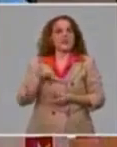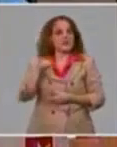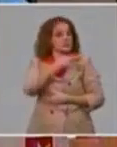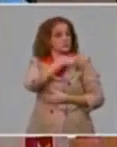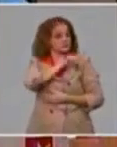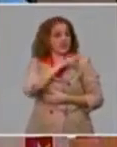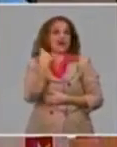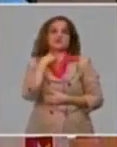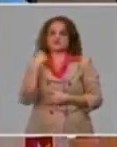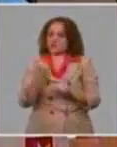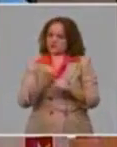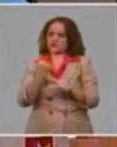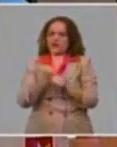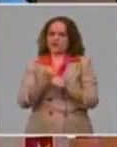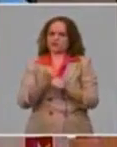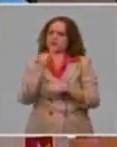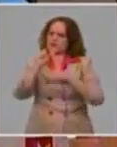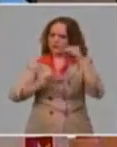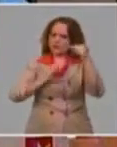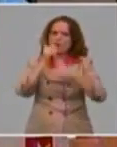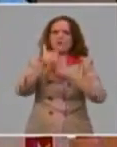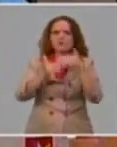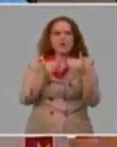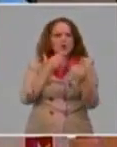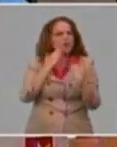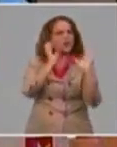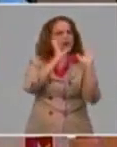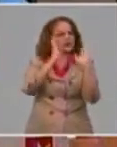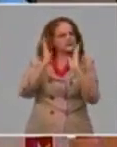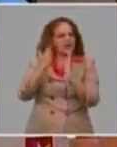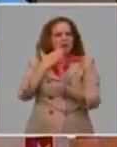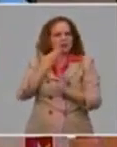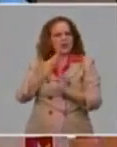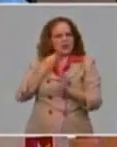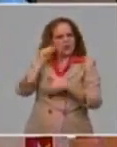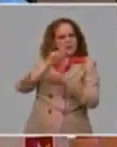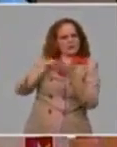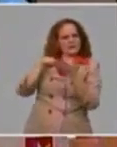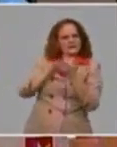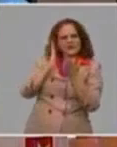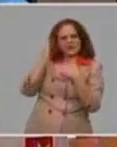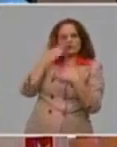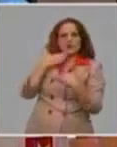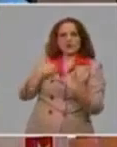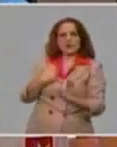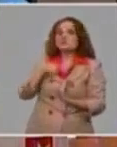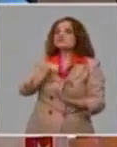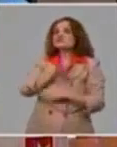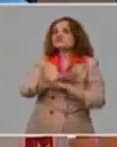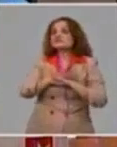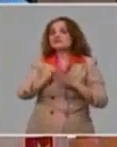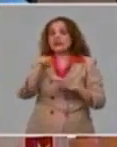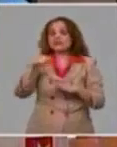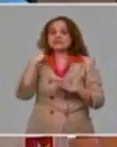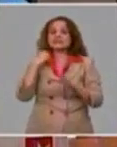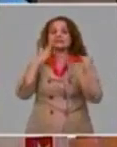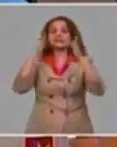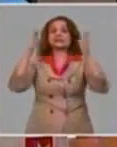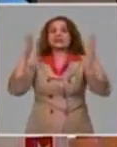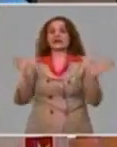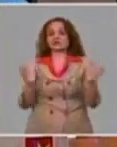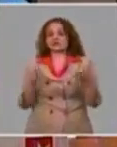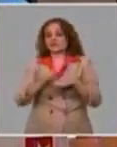insistimos un poco y se ha ido ordenando, y este año se han terminado 542 viviendas en adaptación de